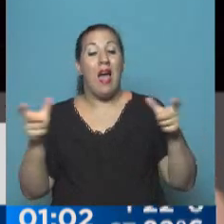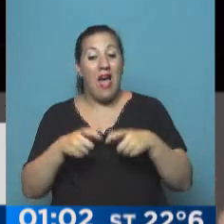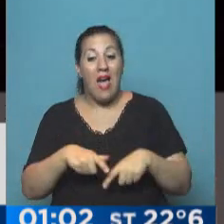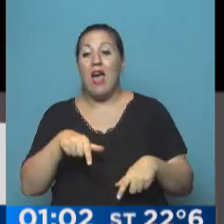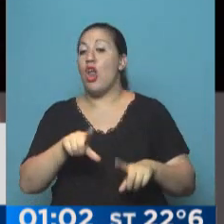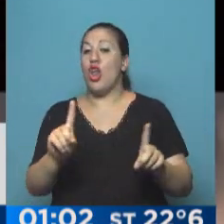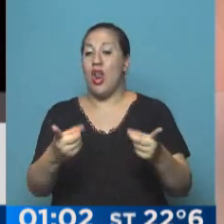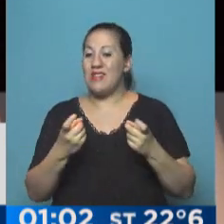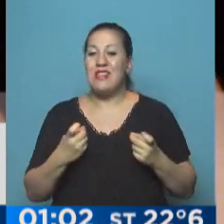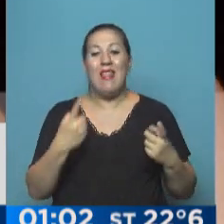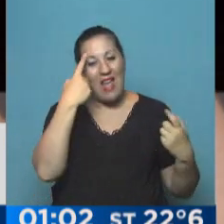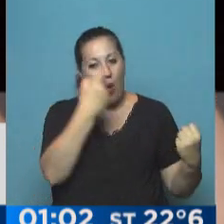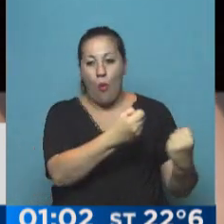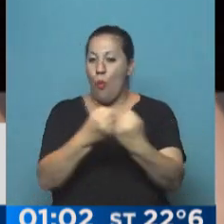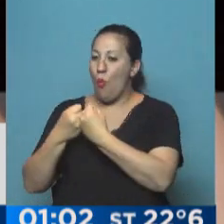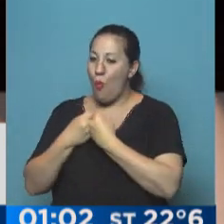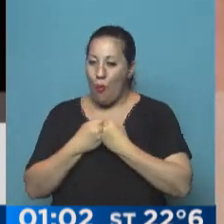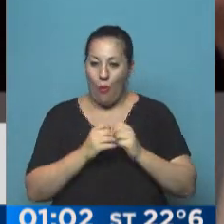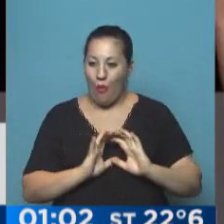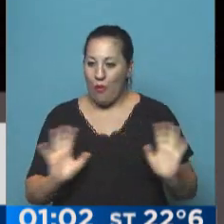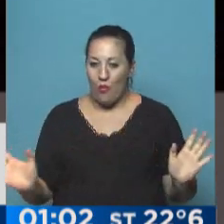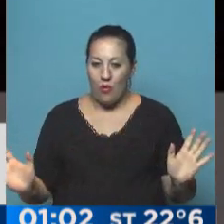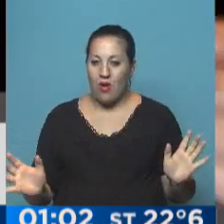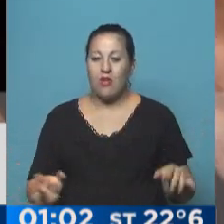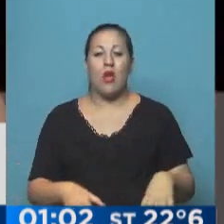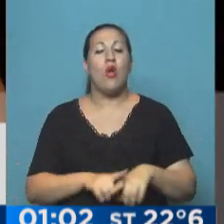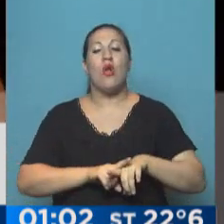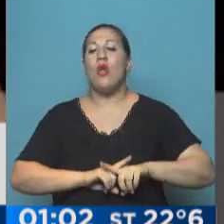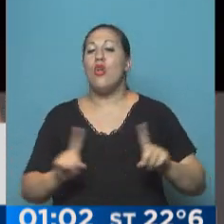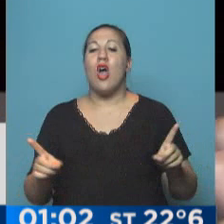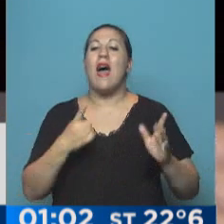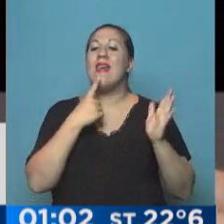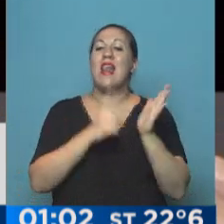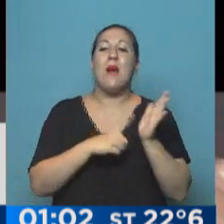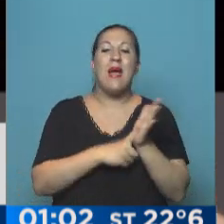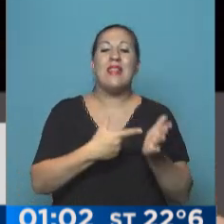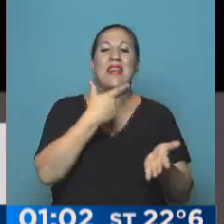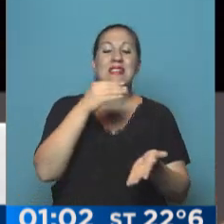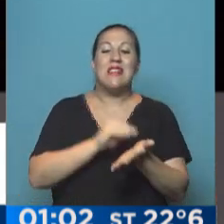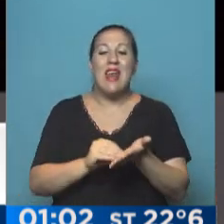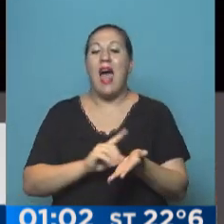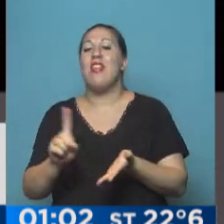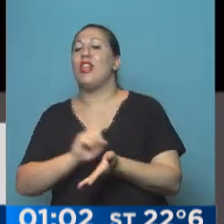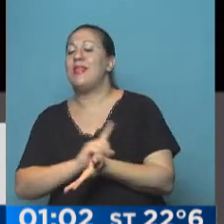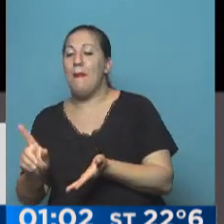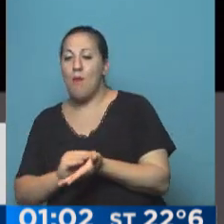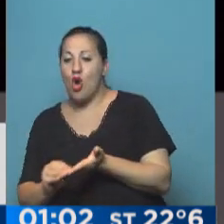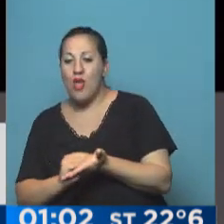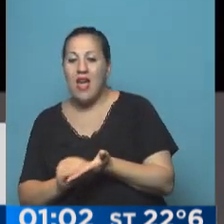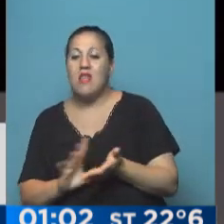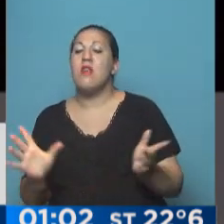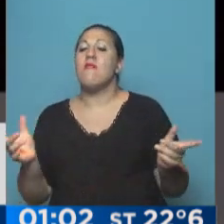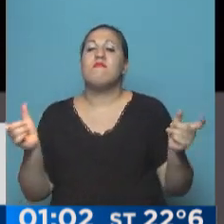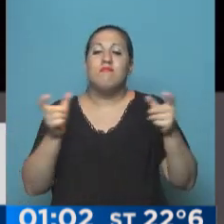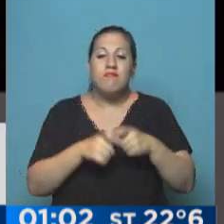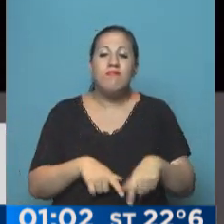necesita quórum. La Asamblea Legislativa no está regulada ni en el reglamento de Senado ni en el reglamento de diputados. Es una asamblea